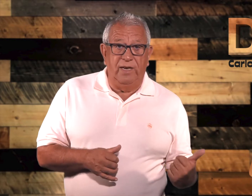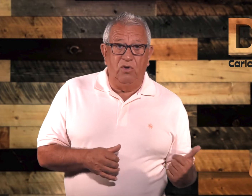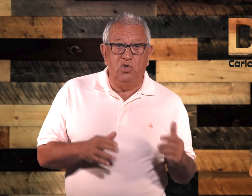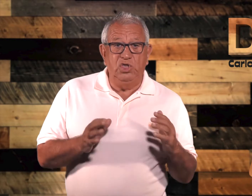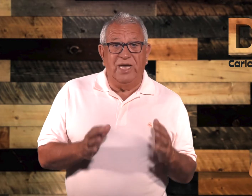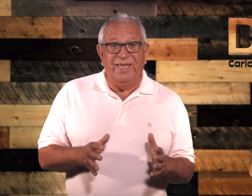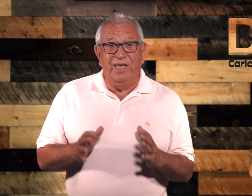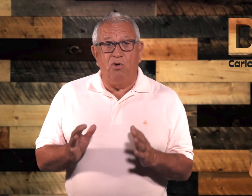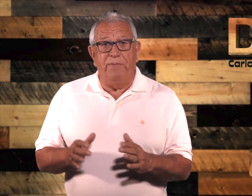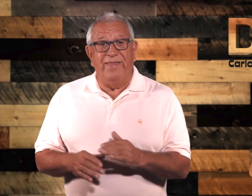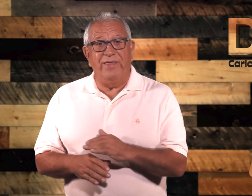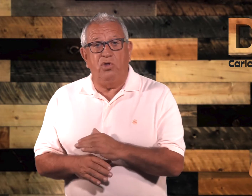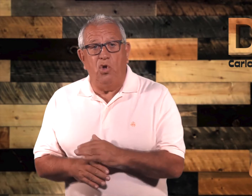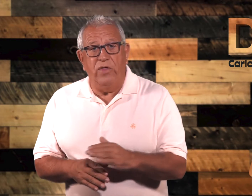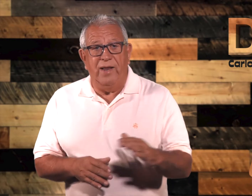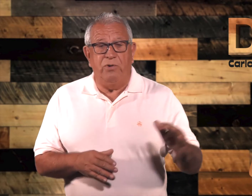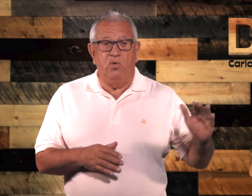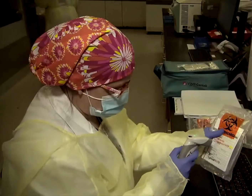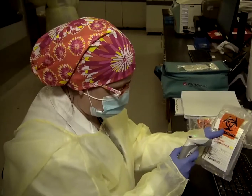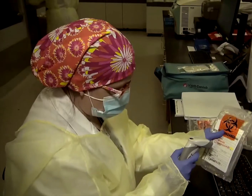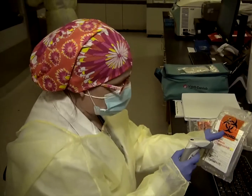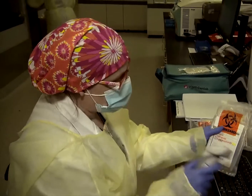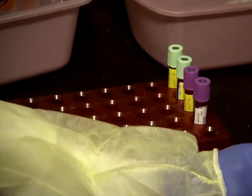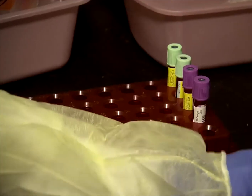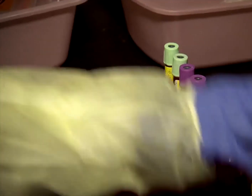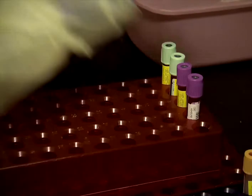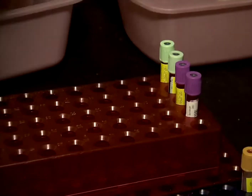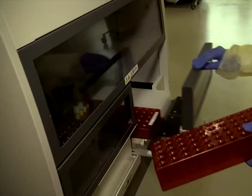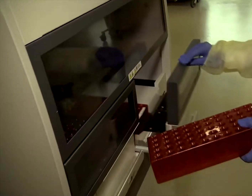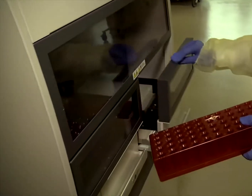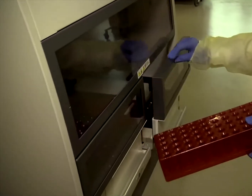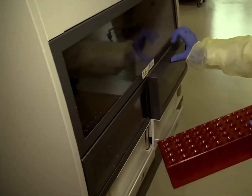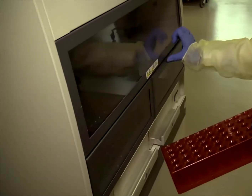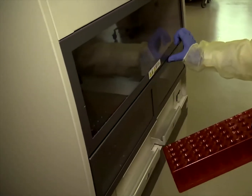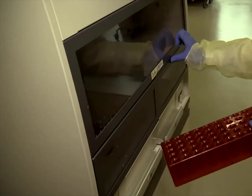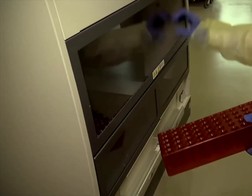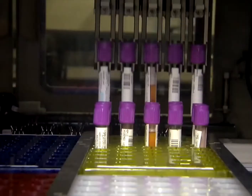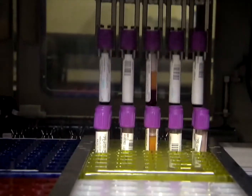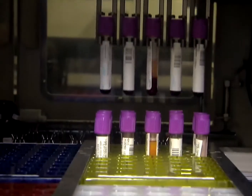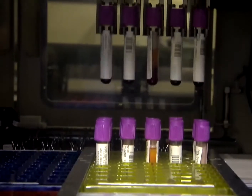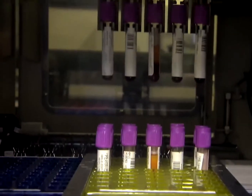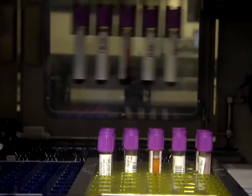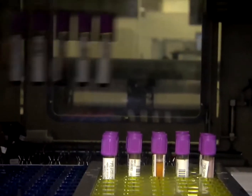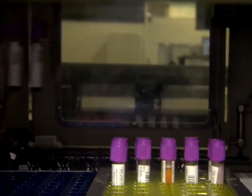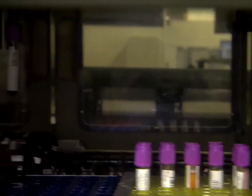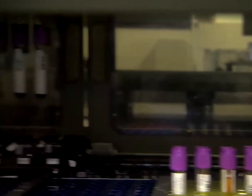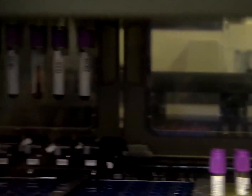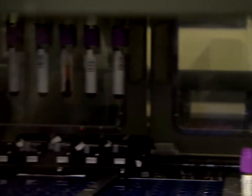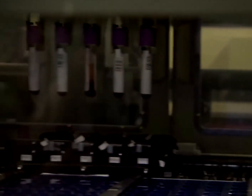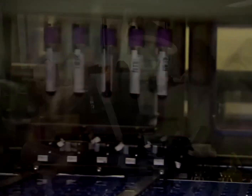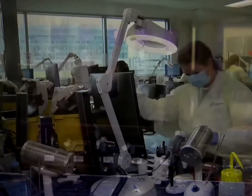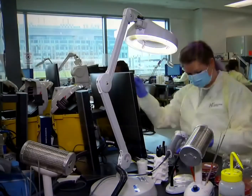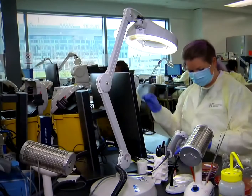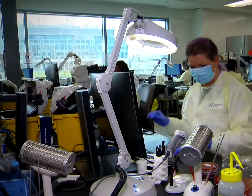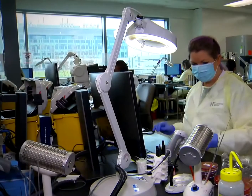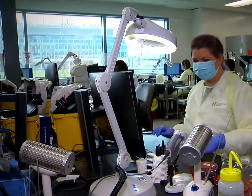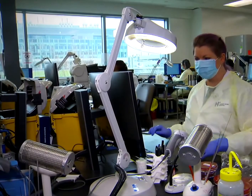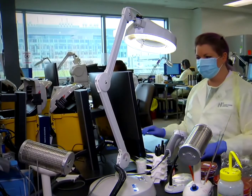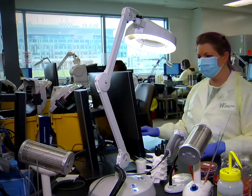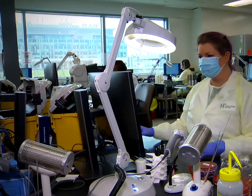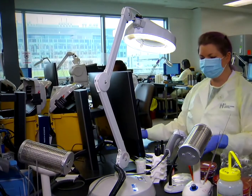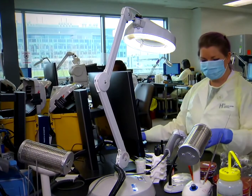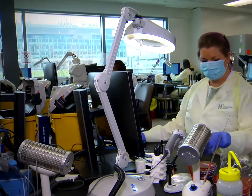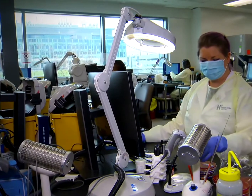que tienen dinero ya tienen comprada toda la producción por meses y les importa un a los demás o si hay gente que la necesita